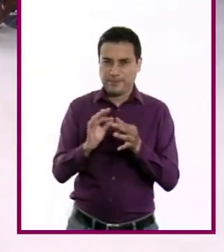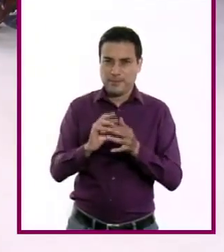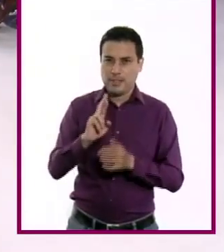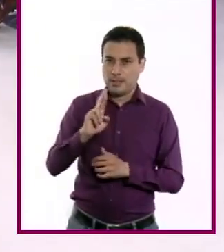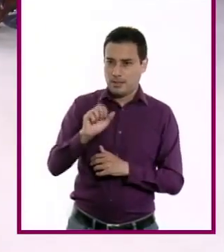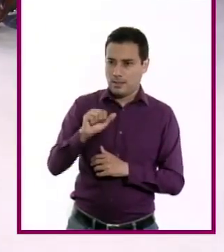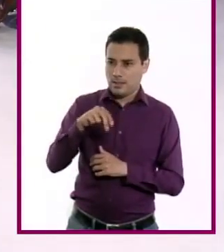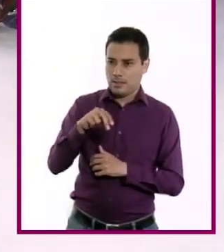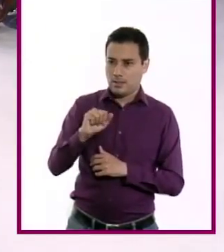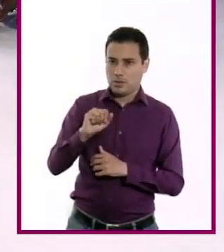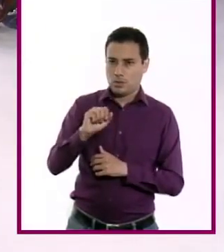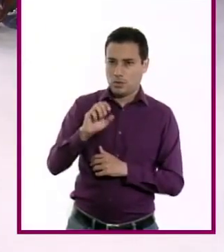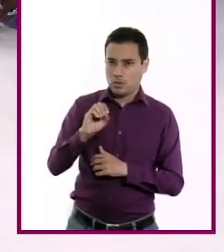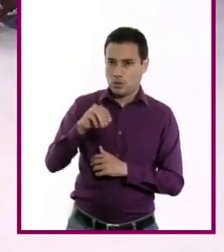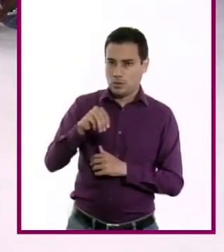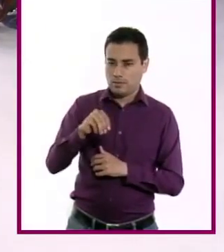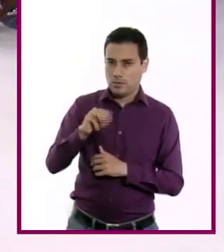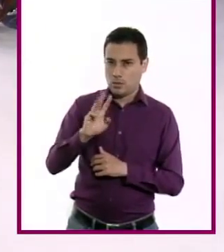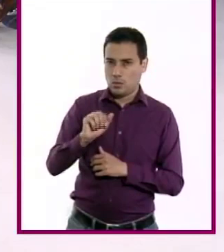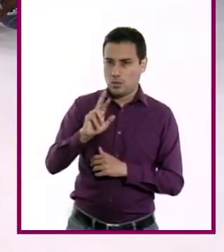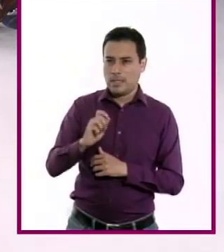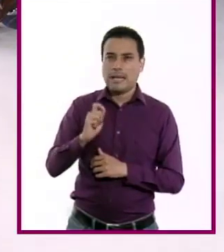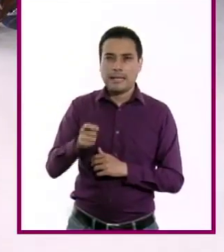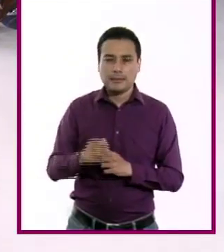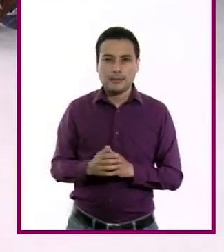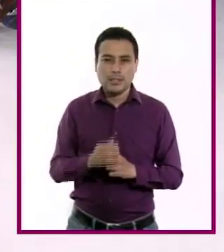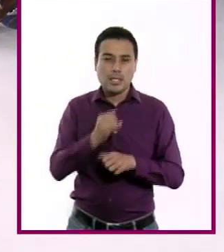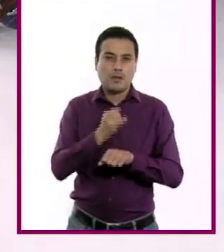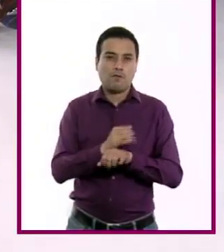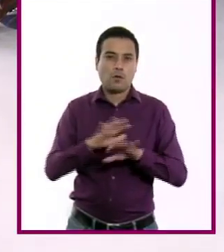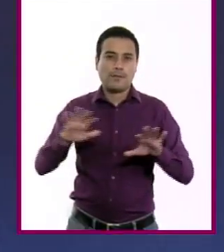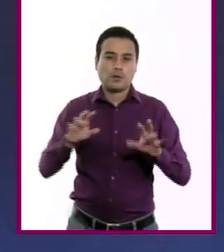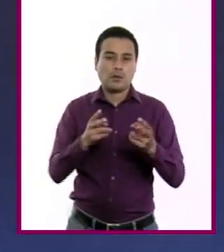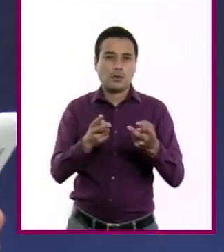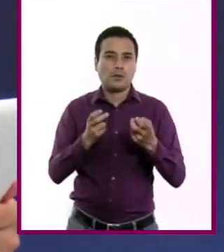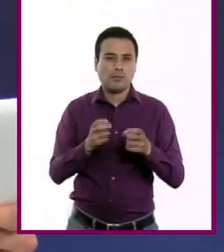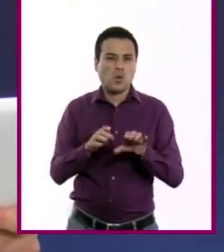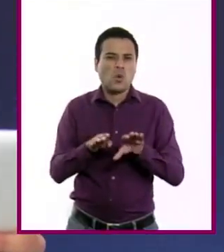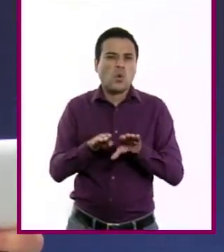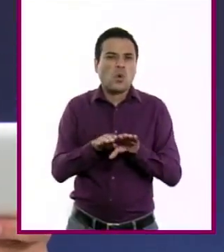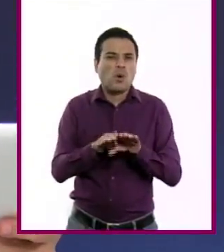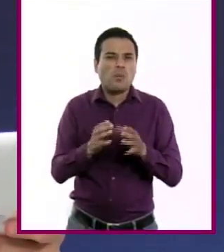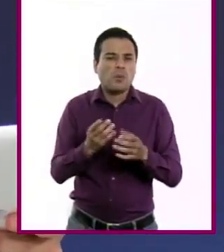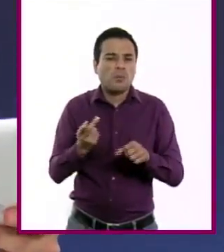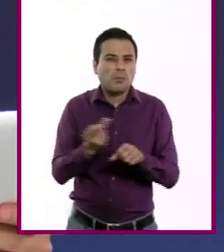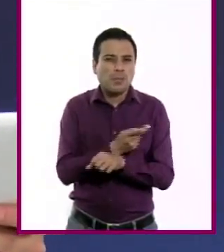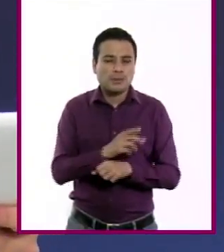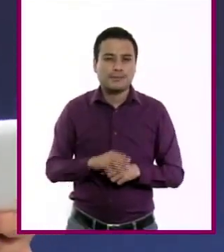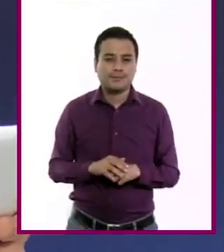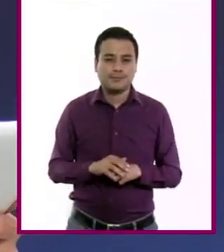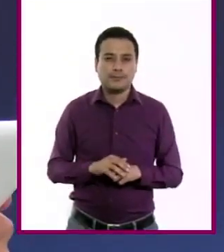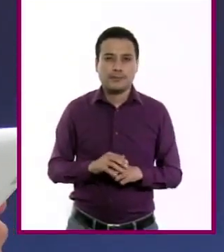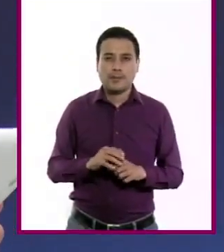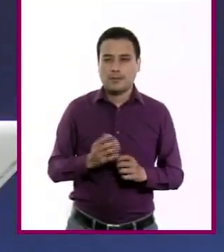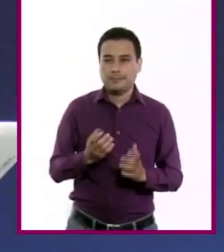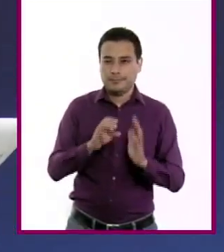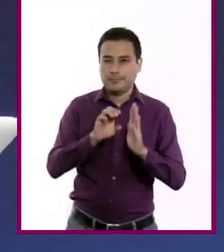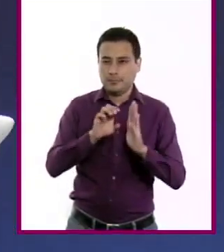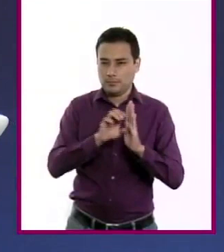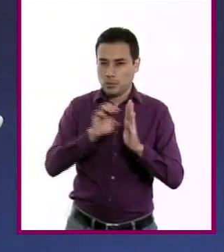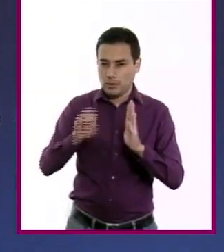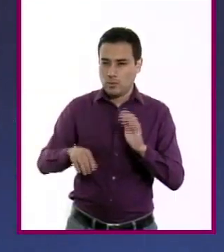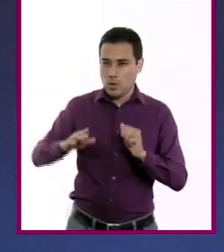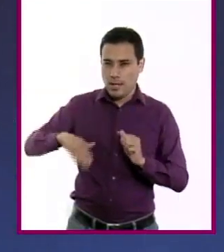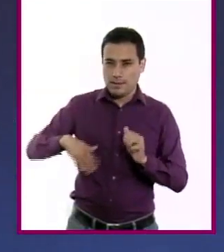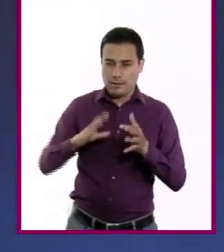es el ransomware? Secuestro de información. Secuestro de información. ¿Y cómo funciona? ¿Cómo operan? A través de una vulnerabilidad. Como ya lo mencionamos antes